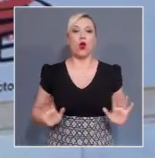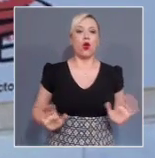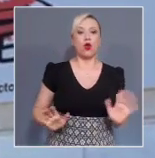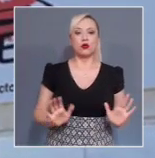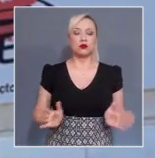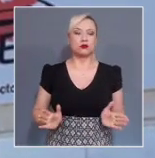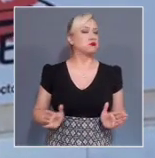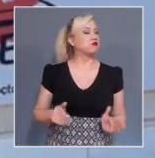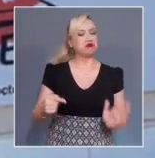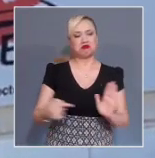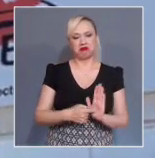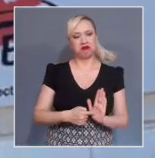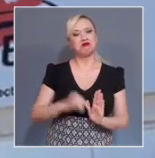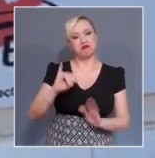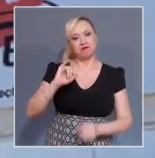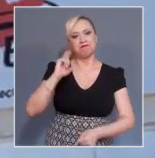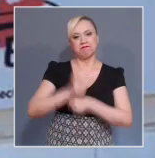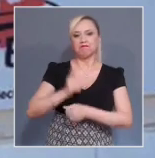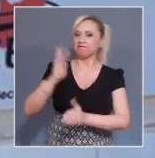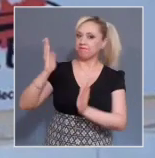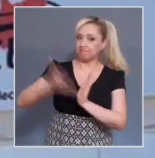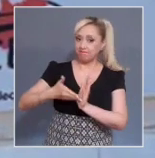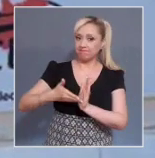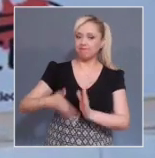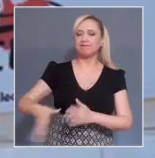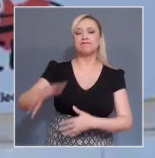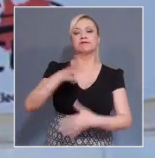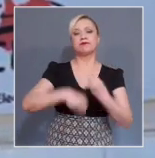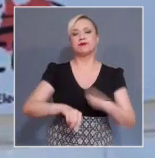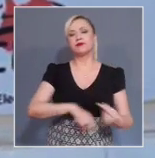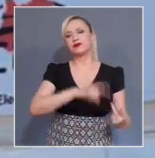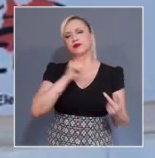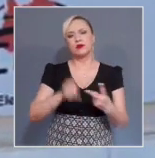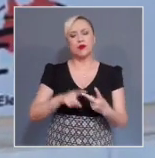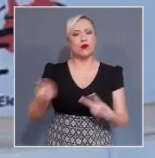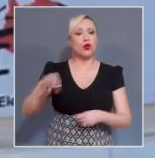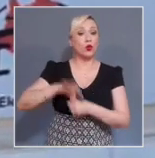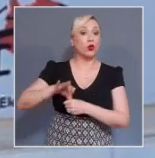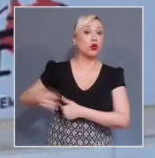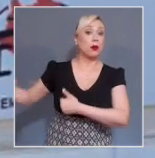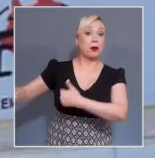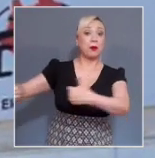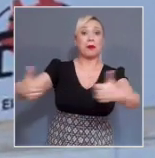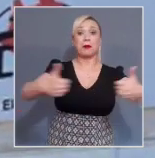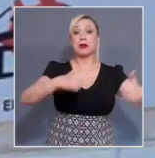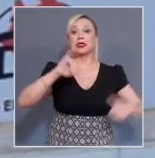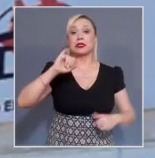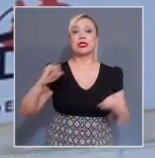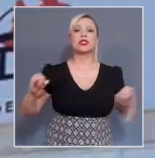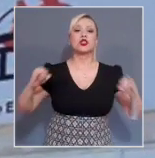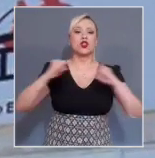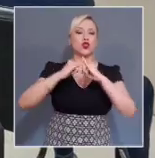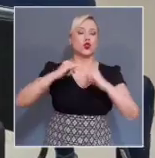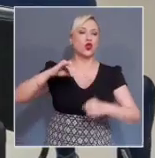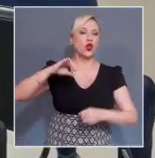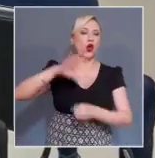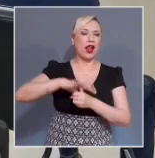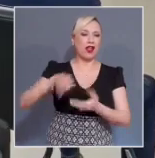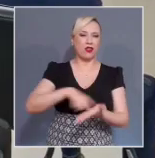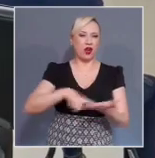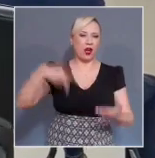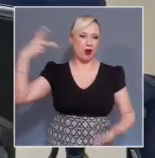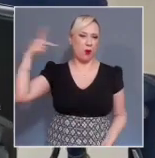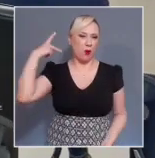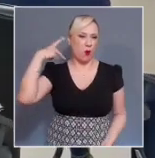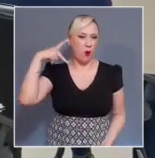Sala Superior, por mayoría de votos, también confirmó el acuerdo del Instituto Electoral de Puebla por el cual se designó a la persona titular